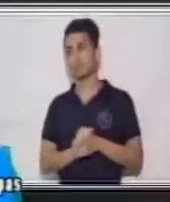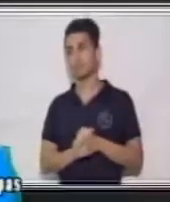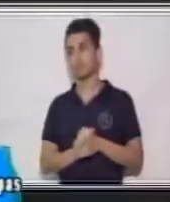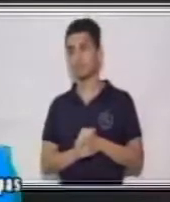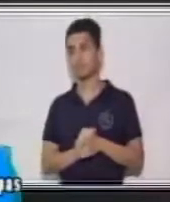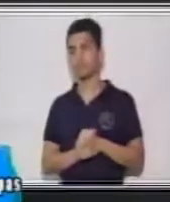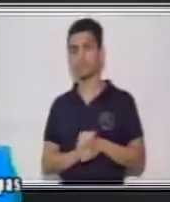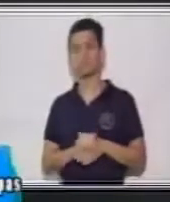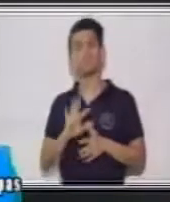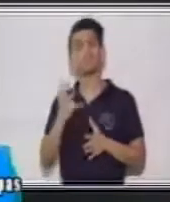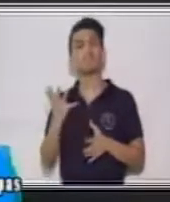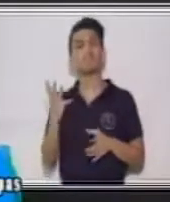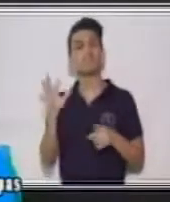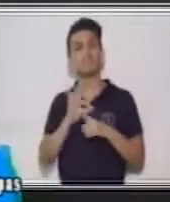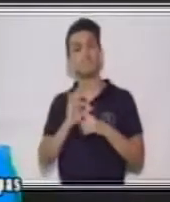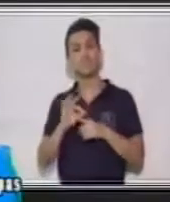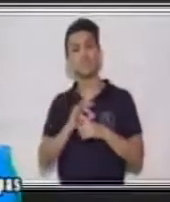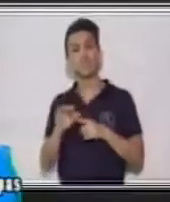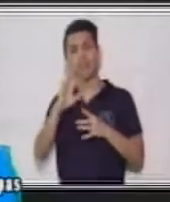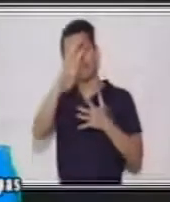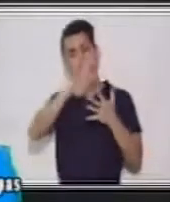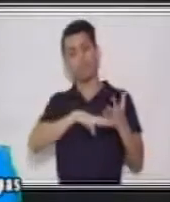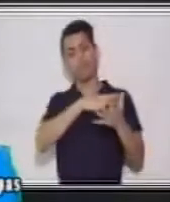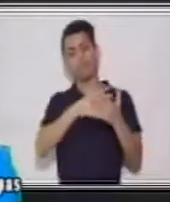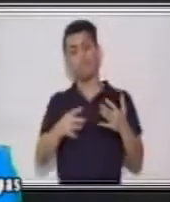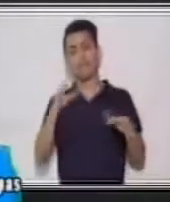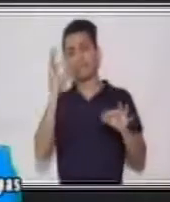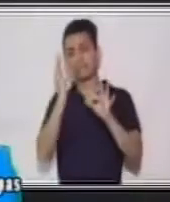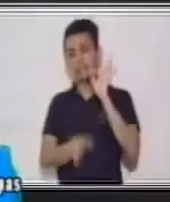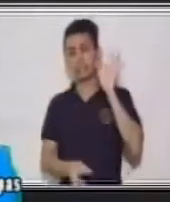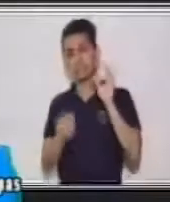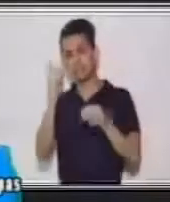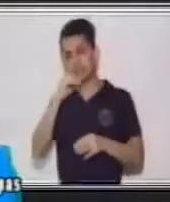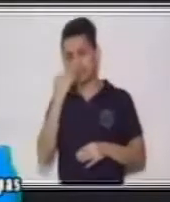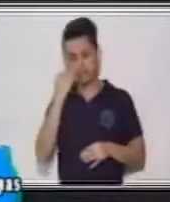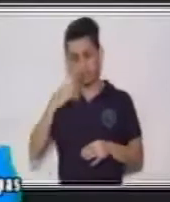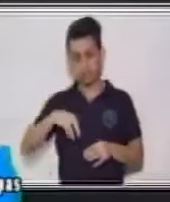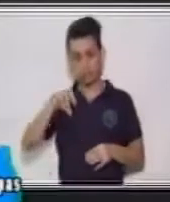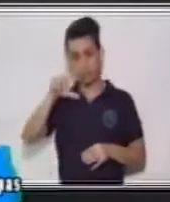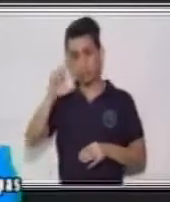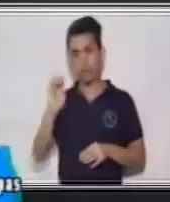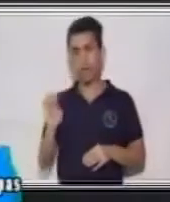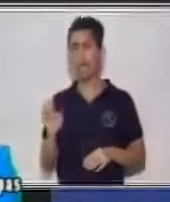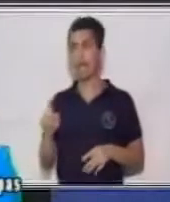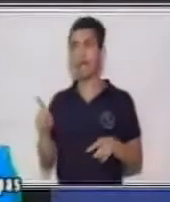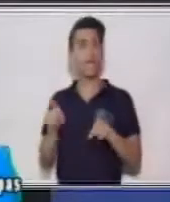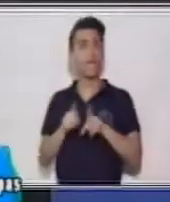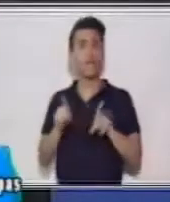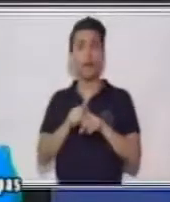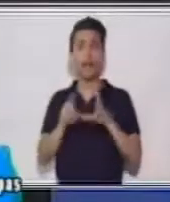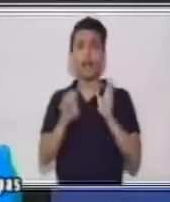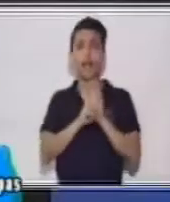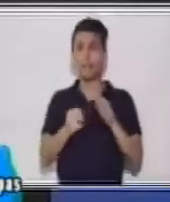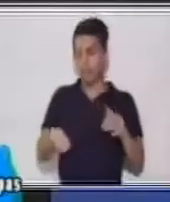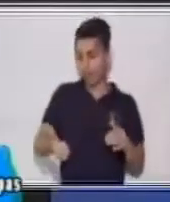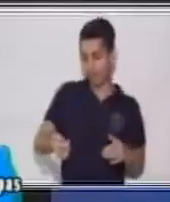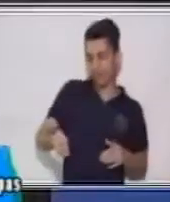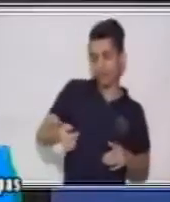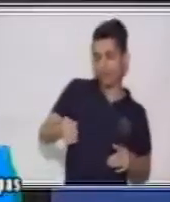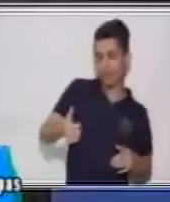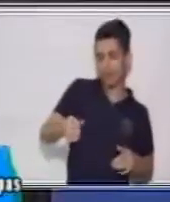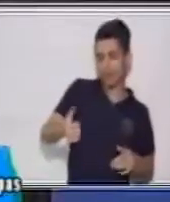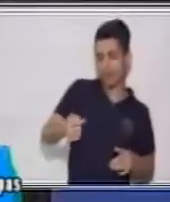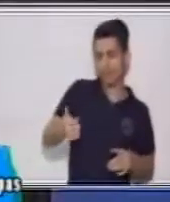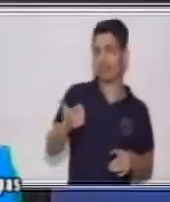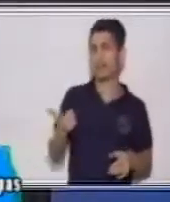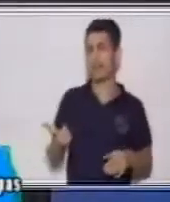¿De qué se trata una tabla simple? Una tabla simple va a ser como el ejemplo de los 5 o las canicas que yo les decía,